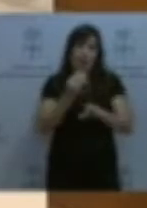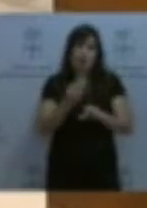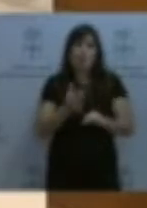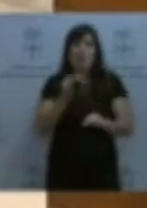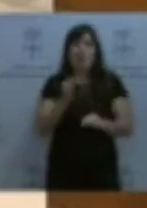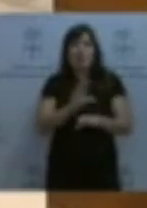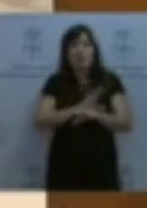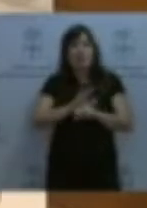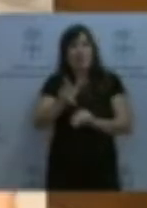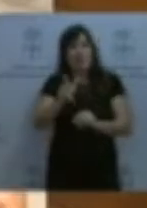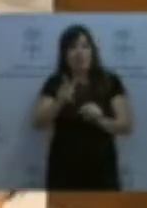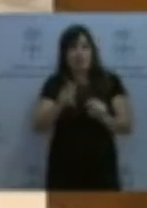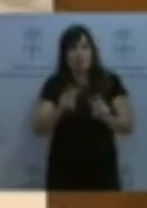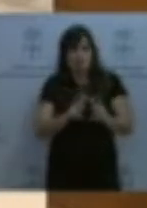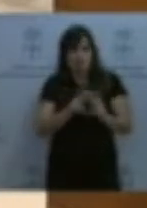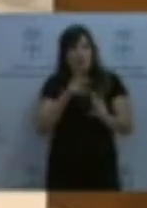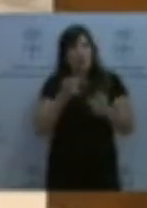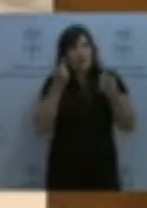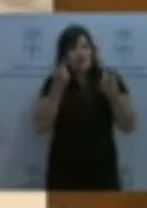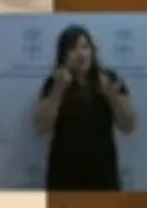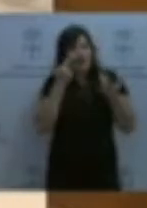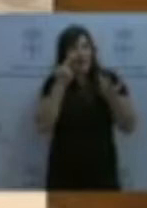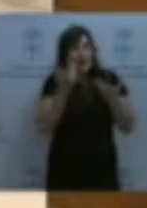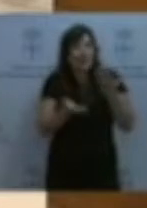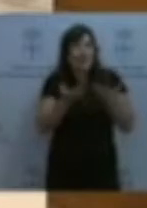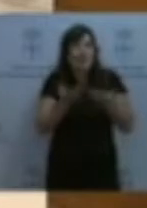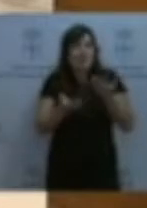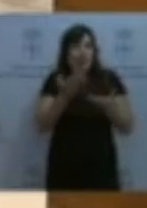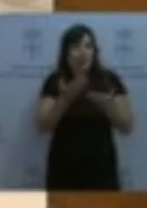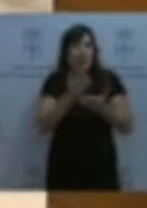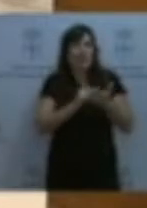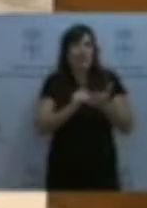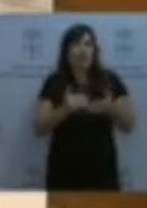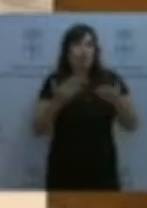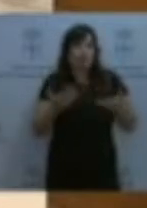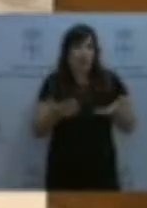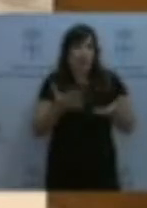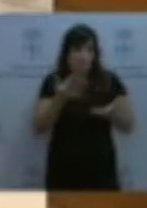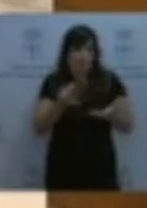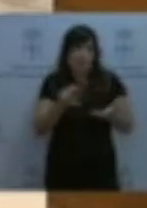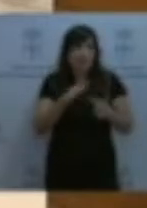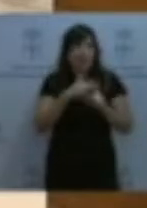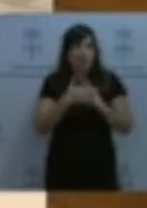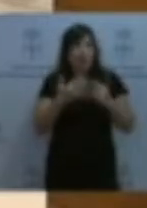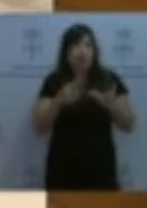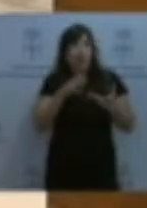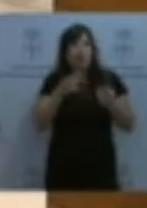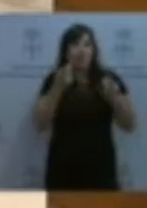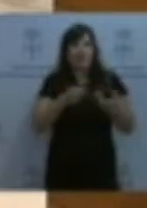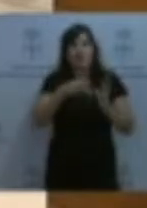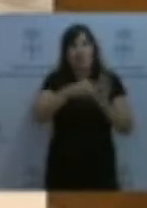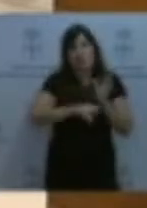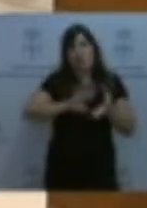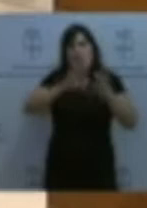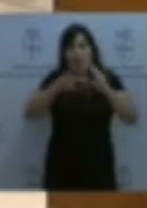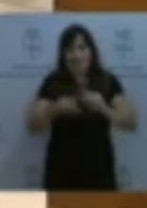verificar los parámetros y por dónde nos estamos moviendo en la implementación de la normativa al respecto del bono social. Señor